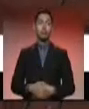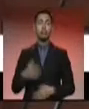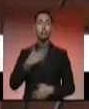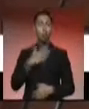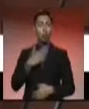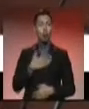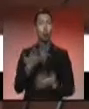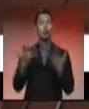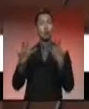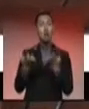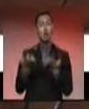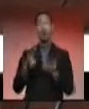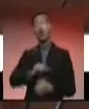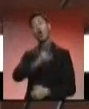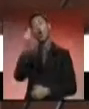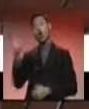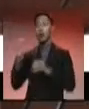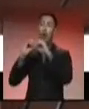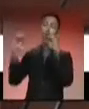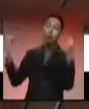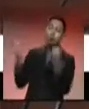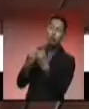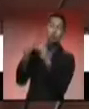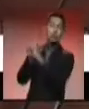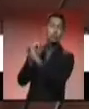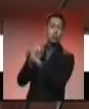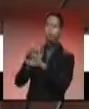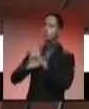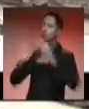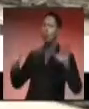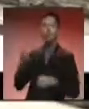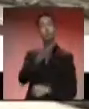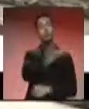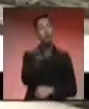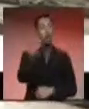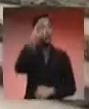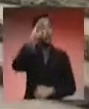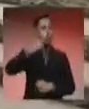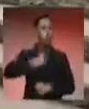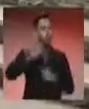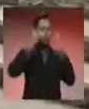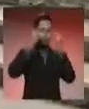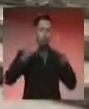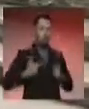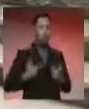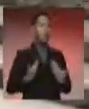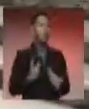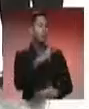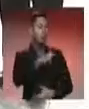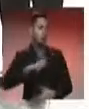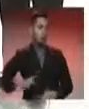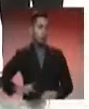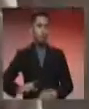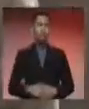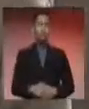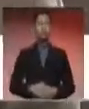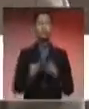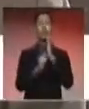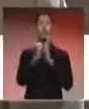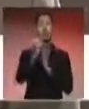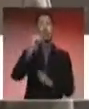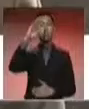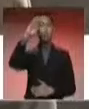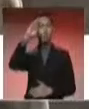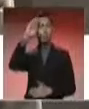acudiré a ninguna otra instancia que no sea la de ustedes. El ministro de Defensa fue enfático con este planteamiento.